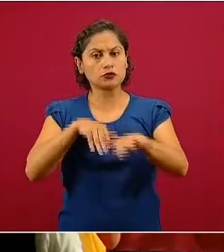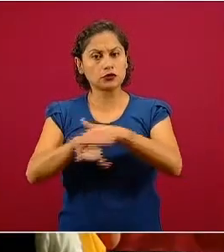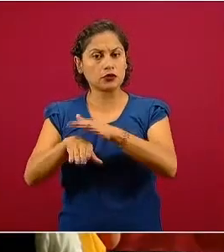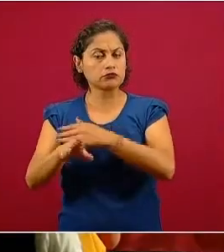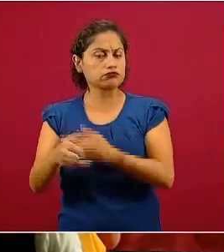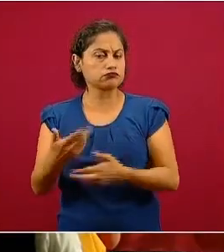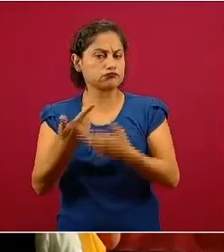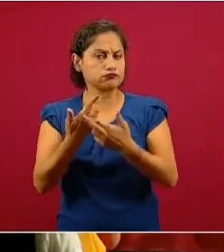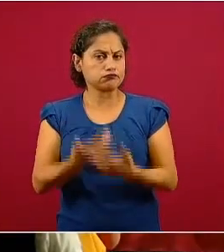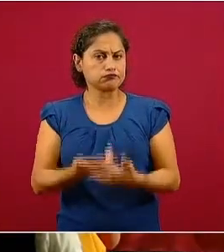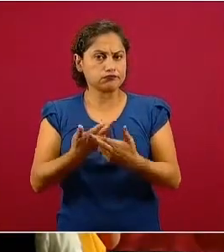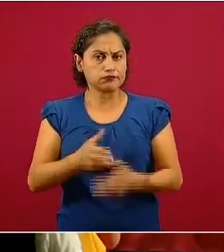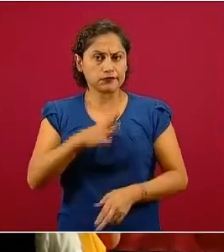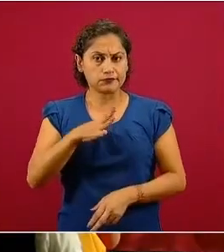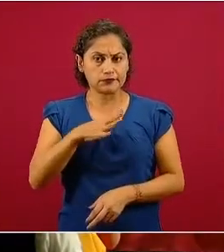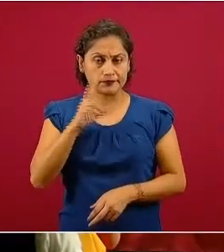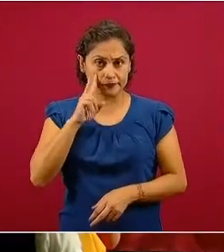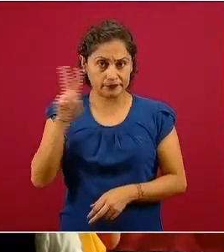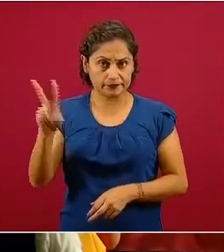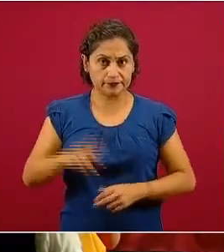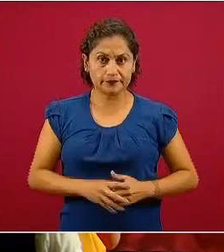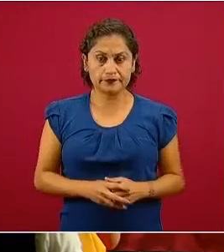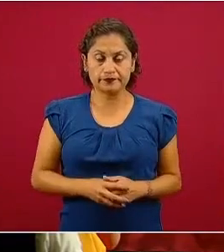de esta hospitalización, la siguiente.